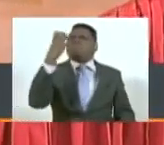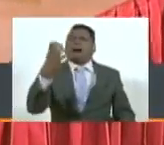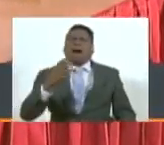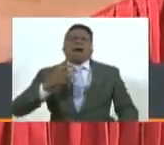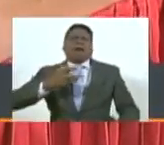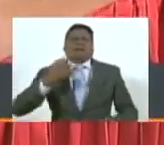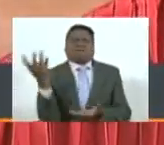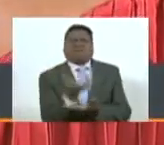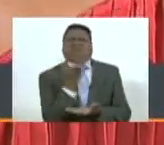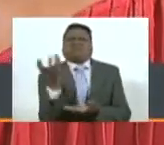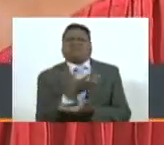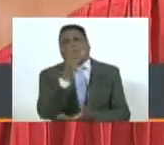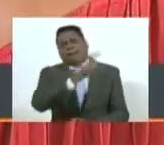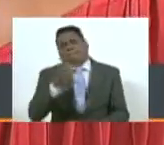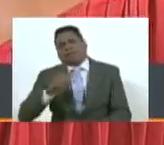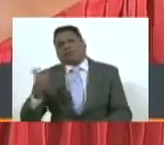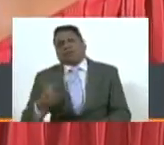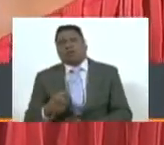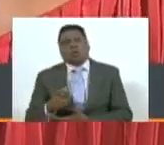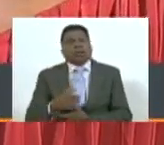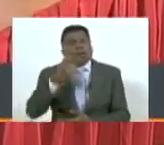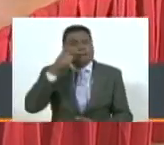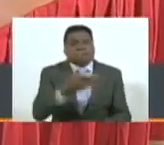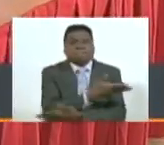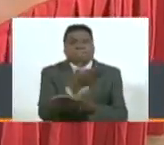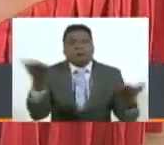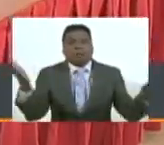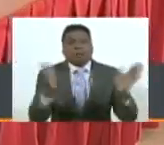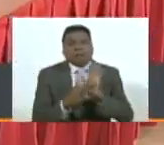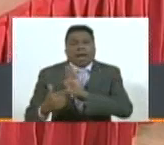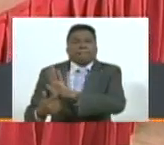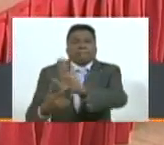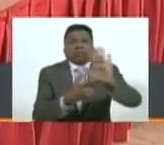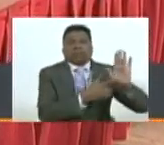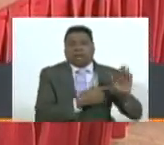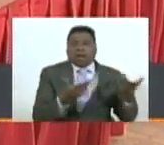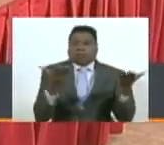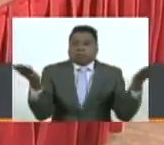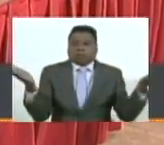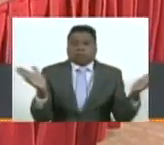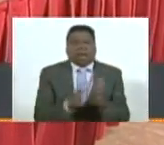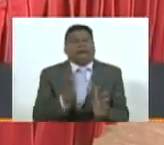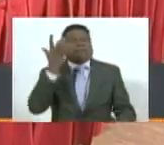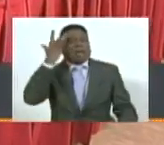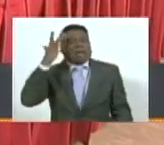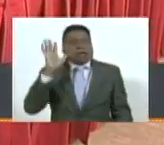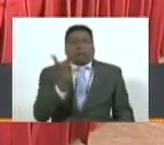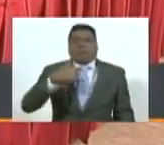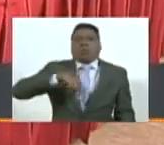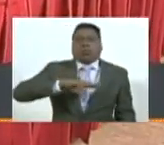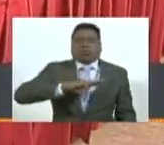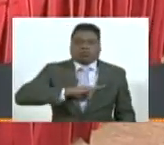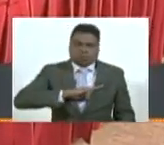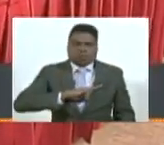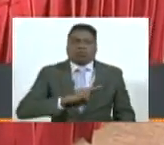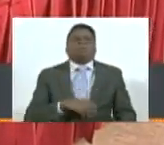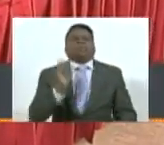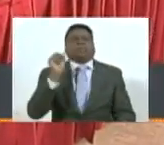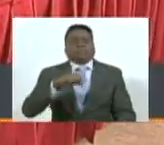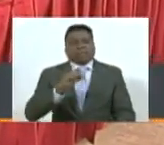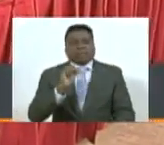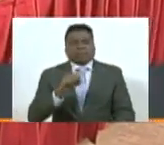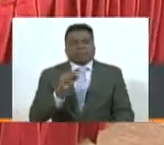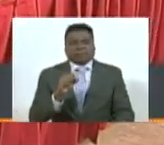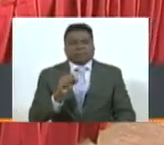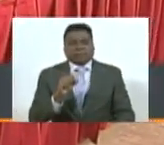de personas que se ha hecho a la luz de todo el mundo, ¿no? Que creemos son, bueno, las competencias que sí tiene